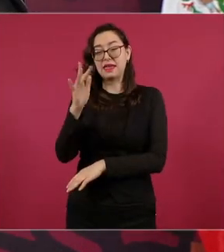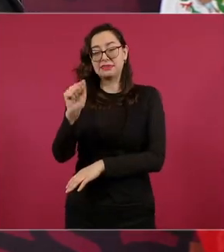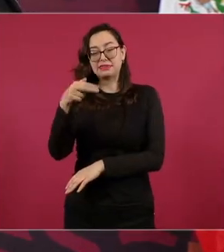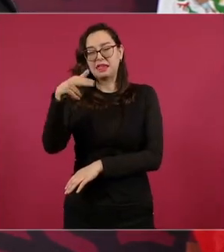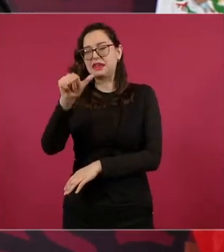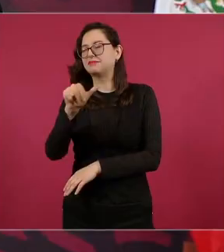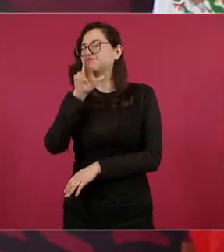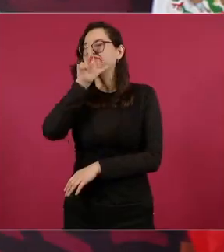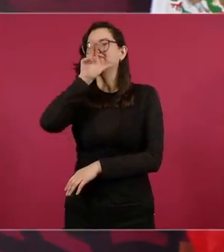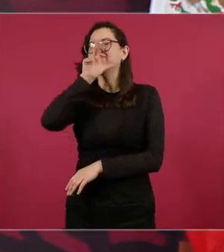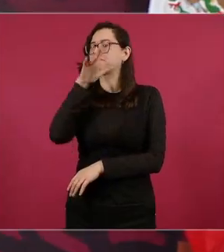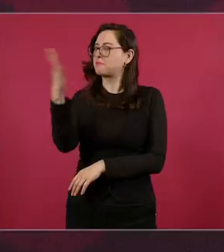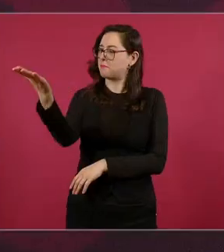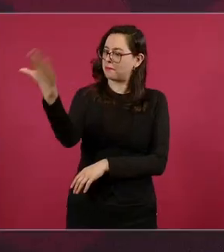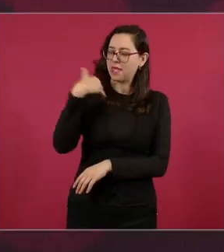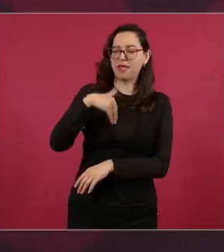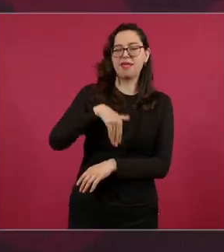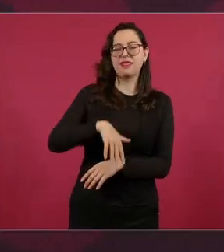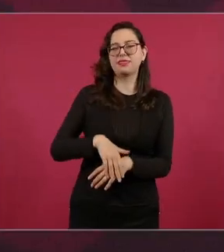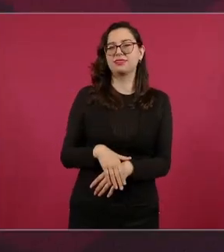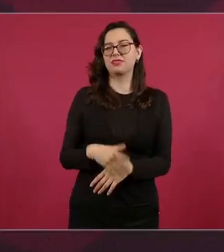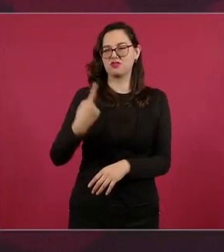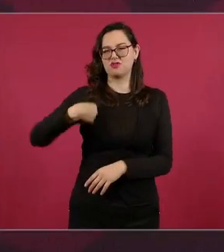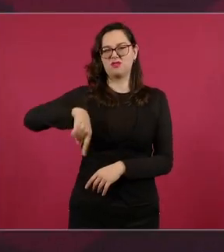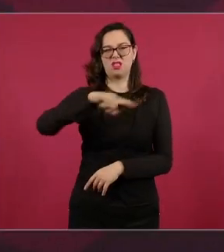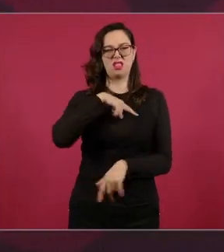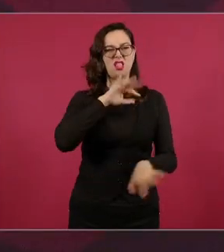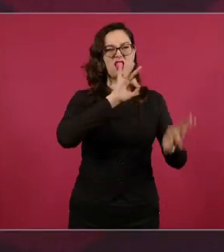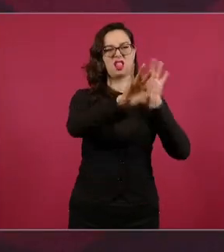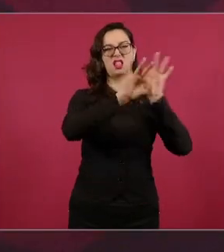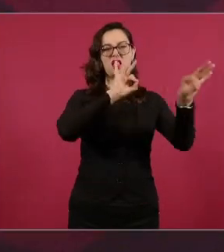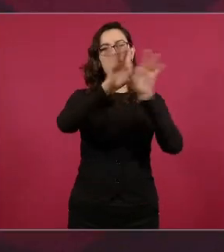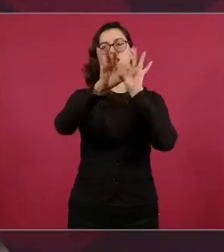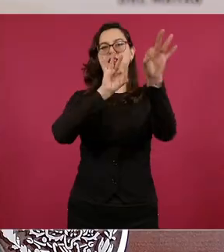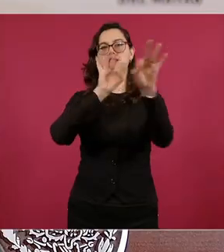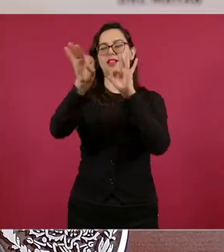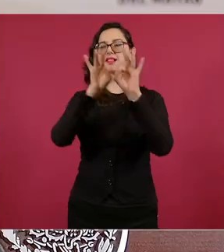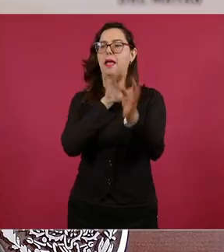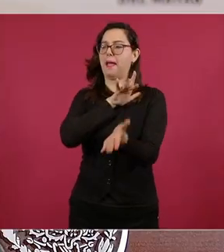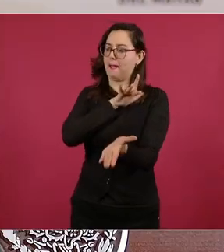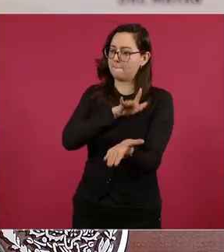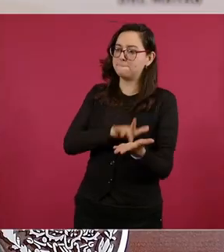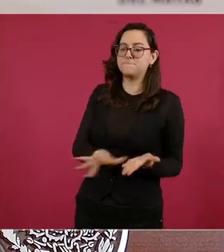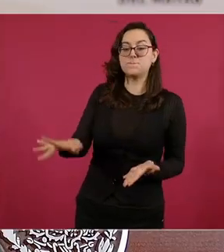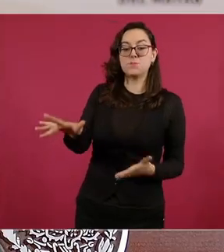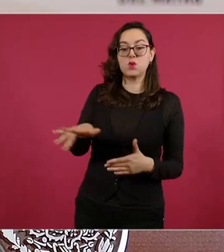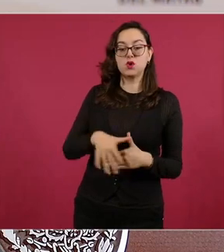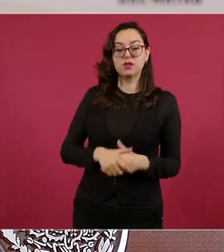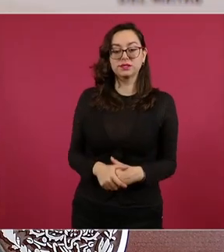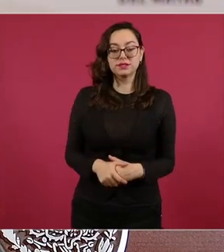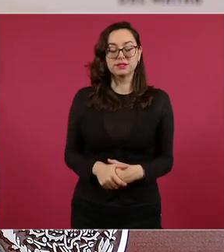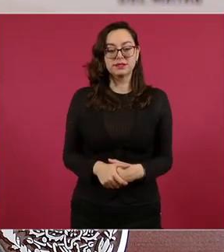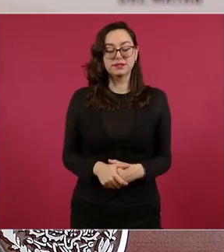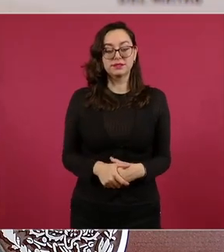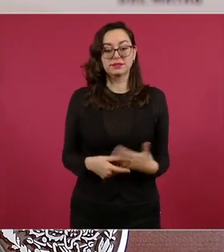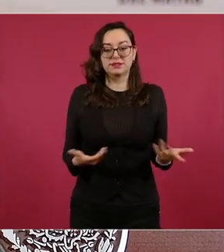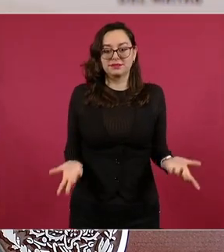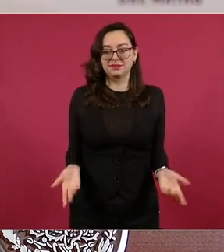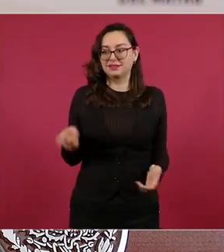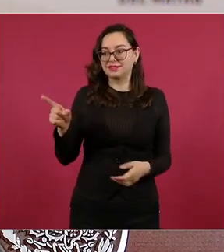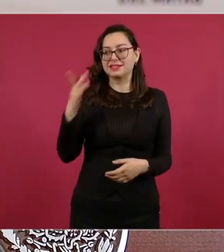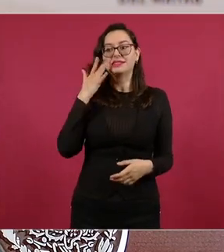después de que por causa de él nos habían quitado la mitad del territorio